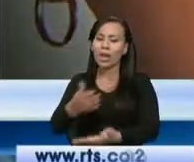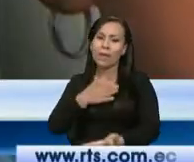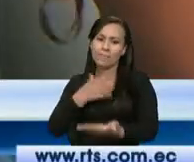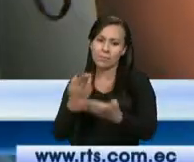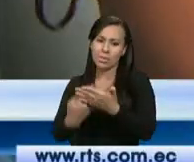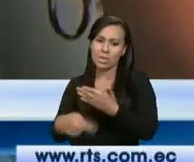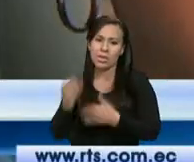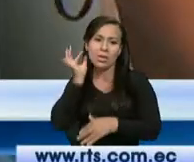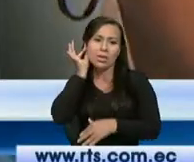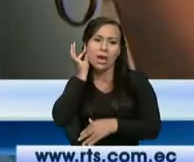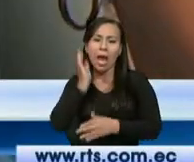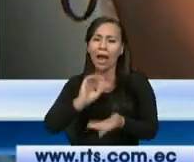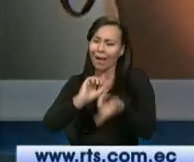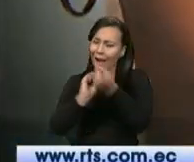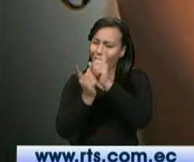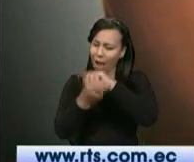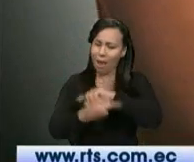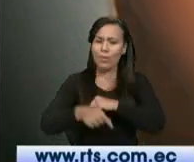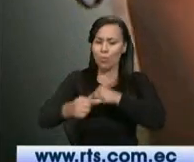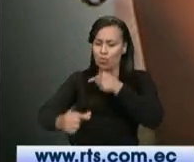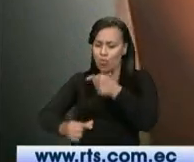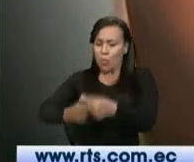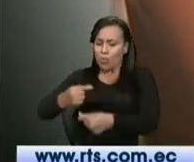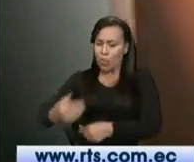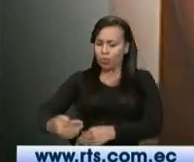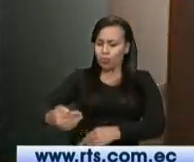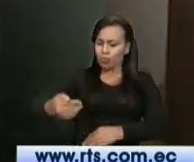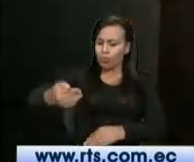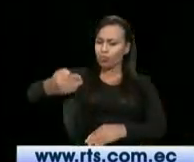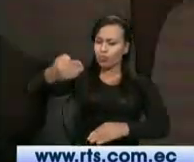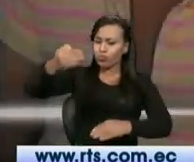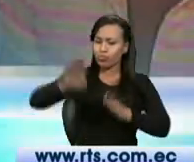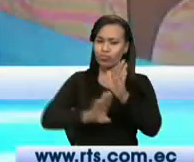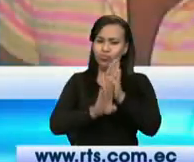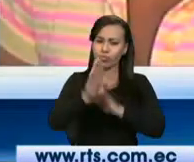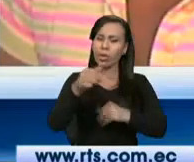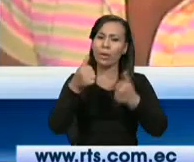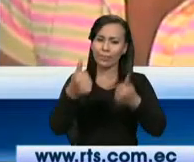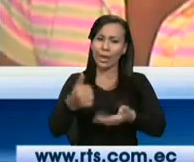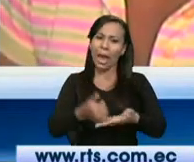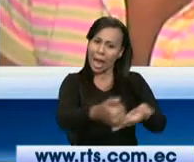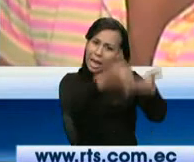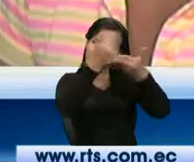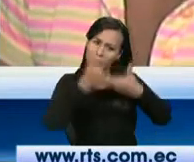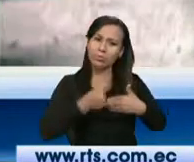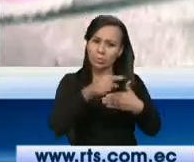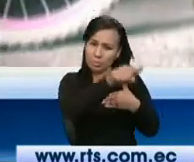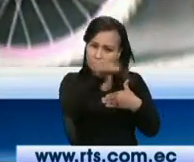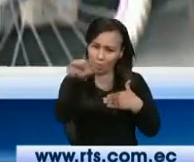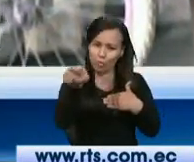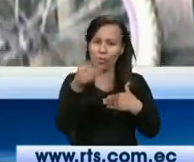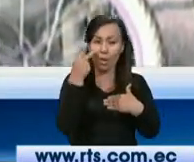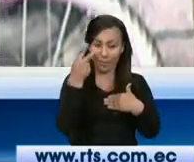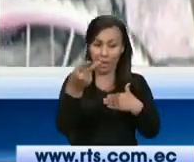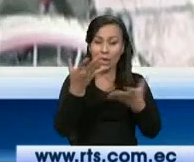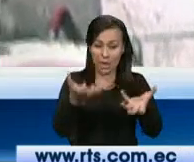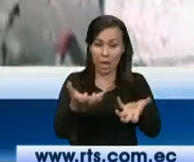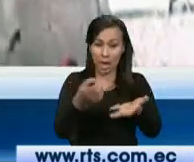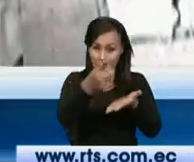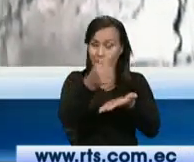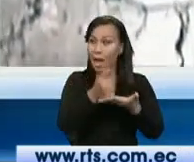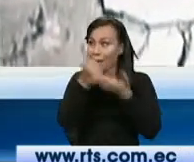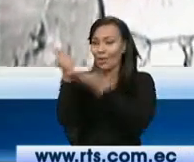vida cambie ya y que ella vaya creciendo diferente. Ayúdanos a ayudar para que esta princesita que le